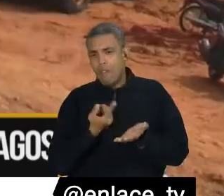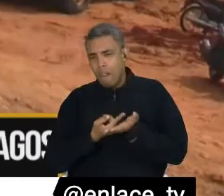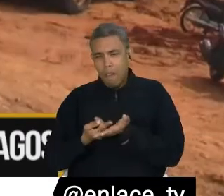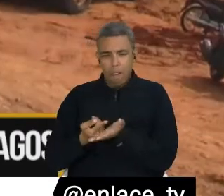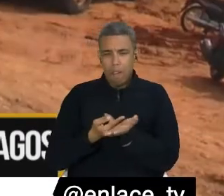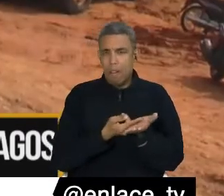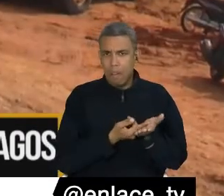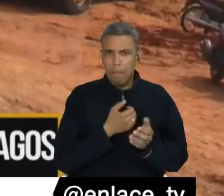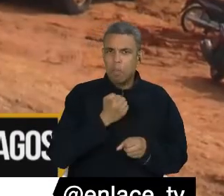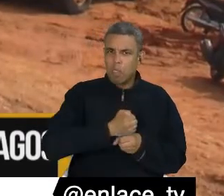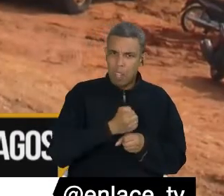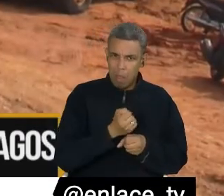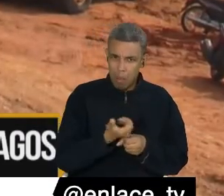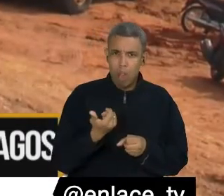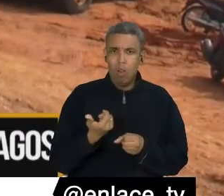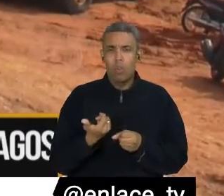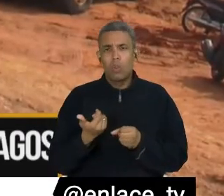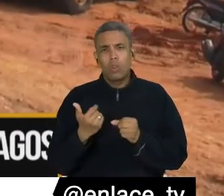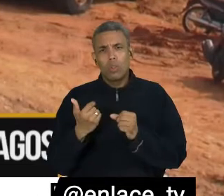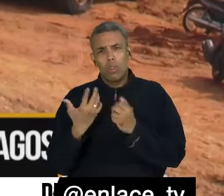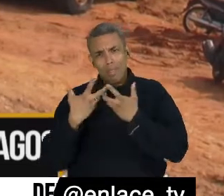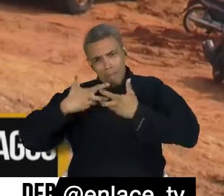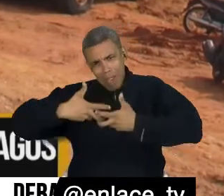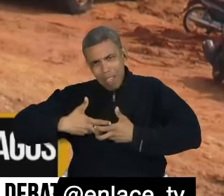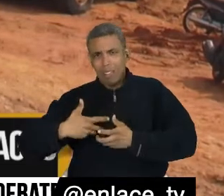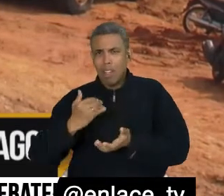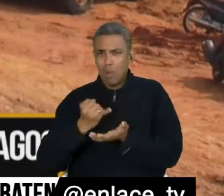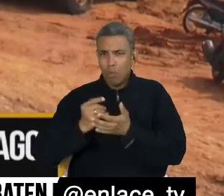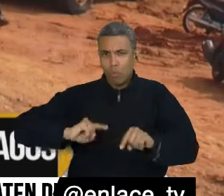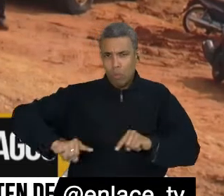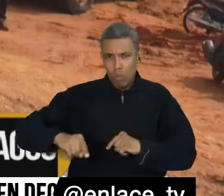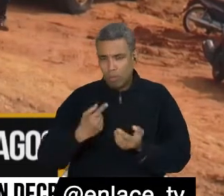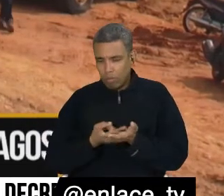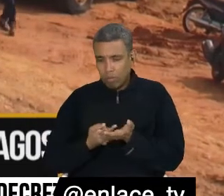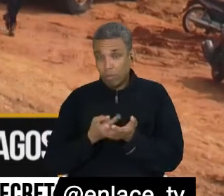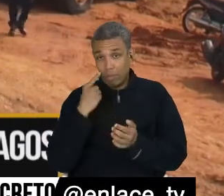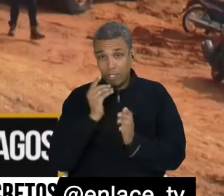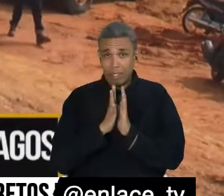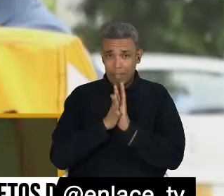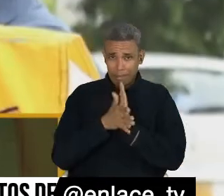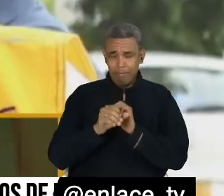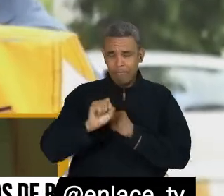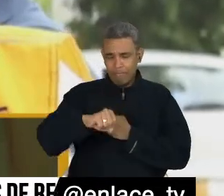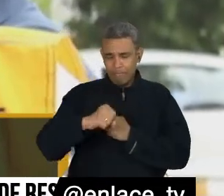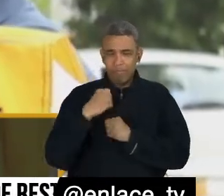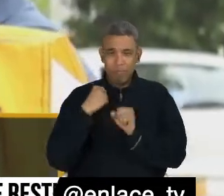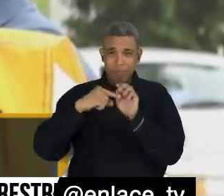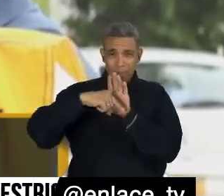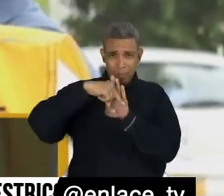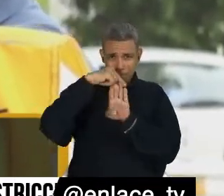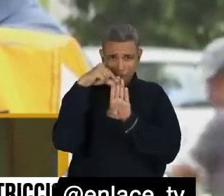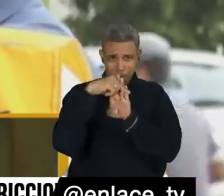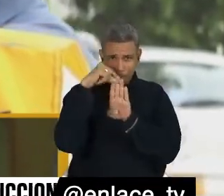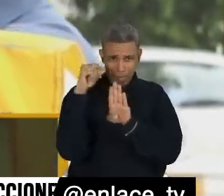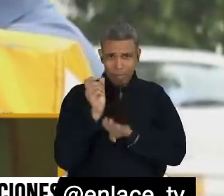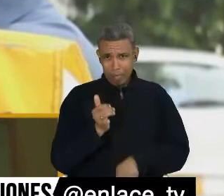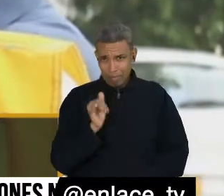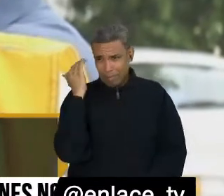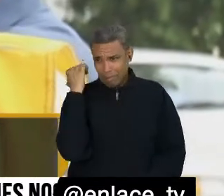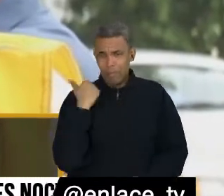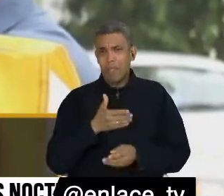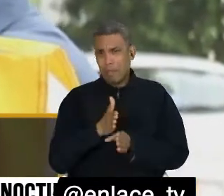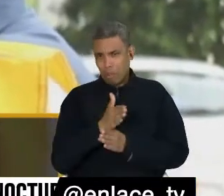a la redacción de Enlace Noticias para exponer sus quejas. Sí, precisamente acabamos de salir de la Cámara de Comercio en vista de las